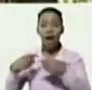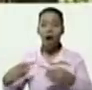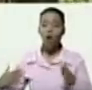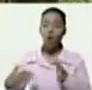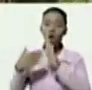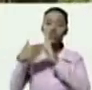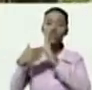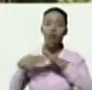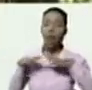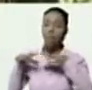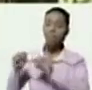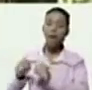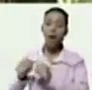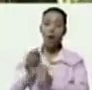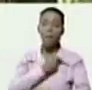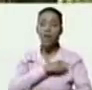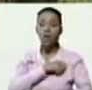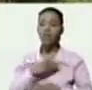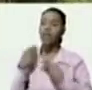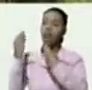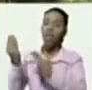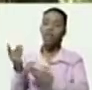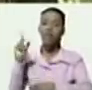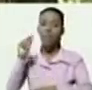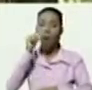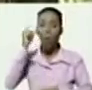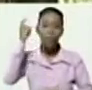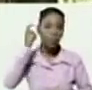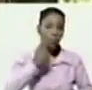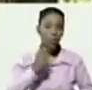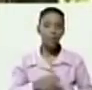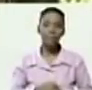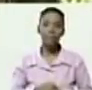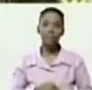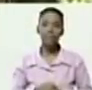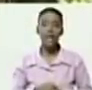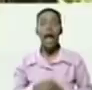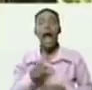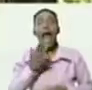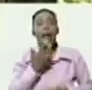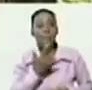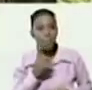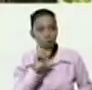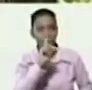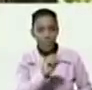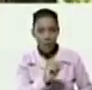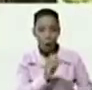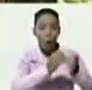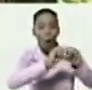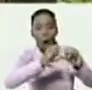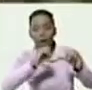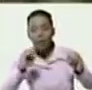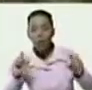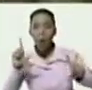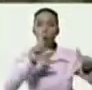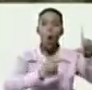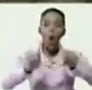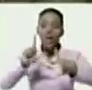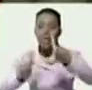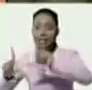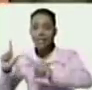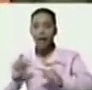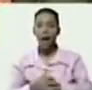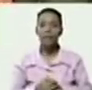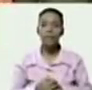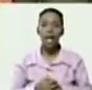Español, se las daba Antonio José también. Si había que organizar la logística